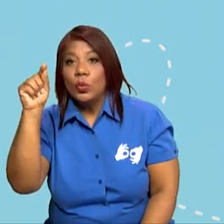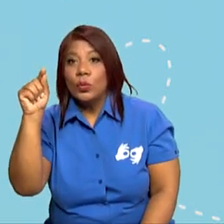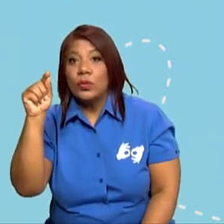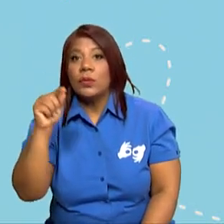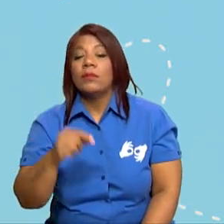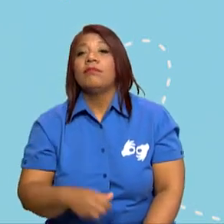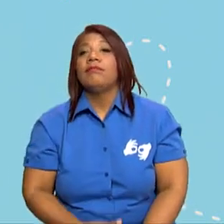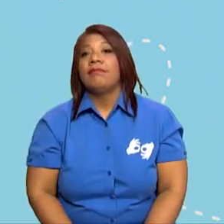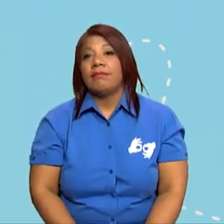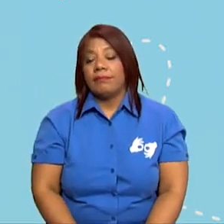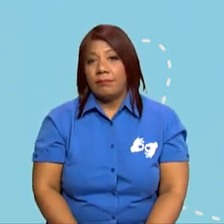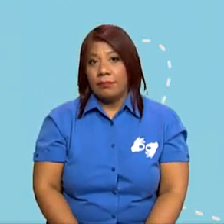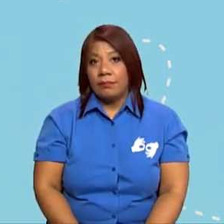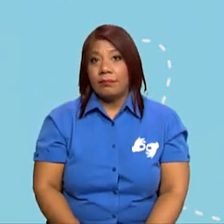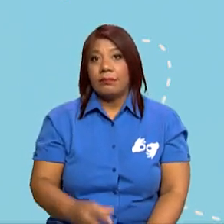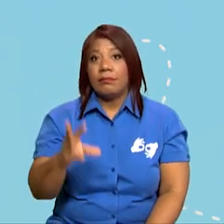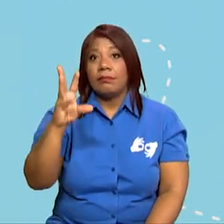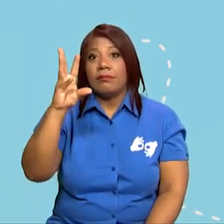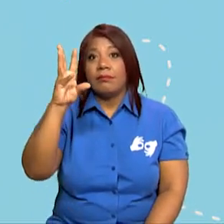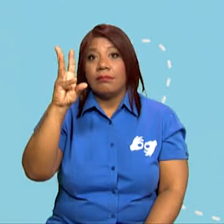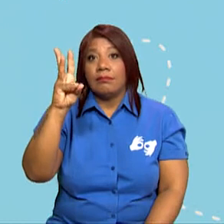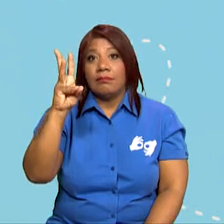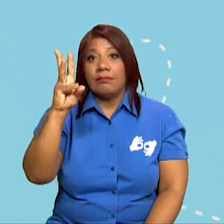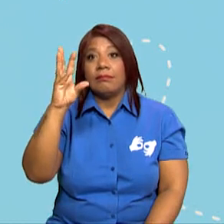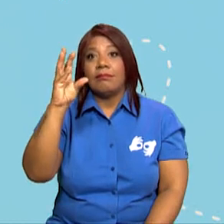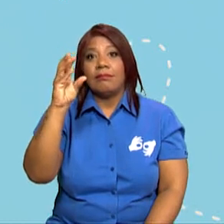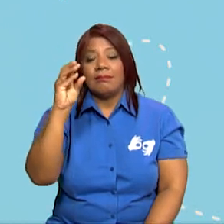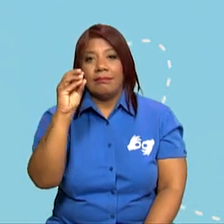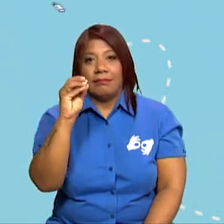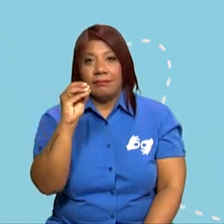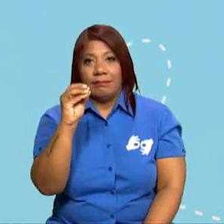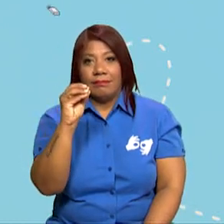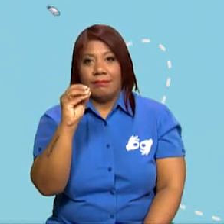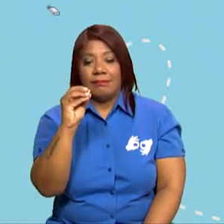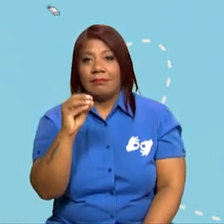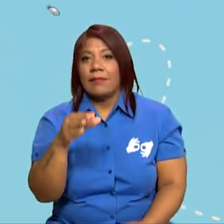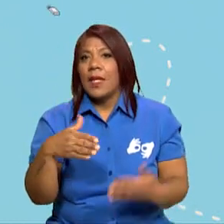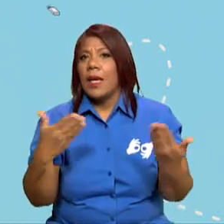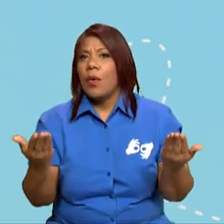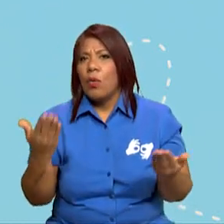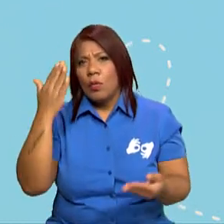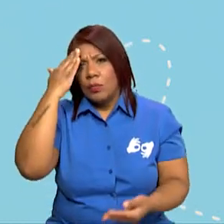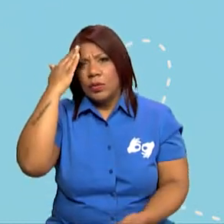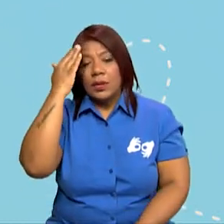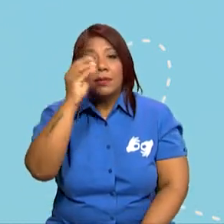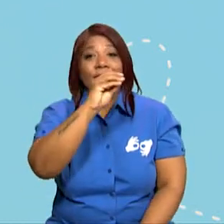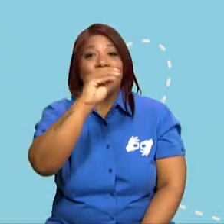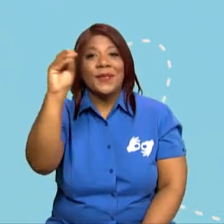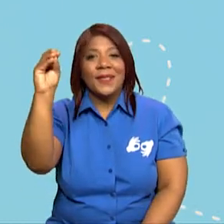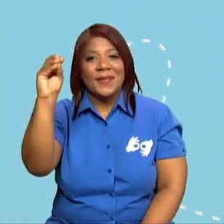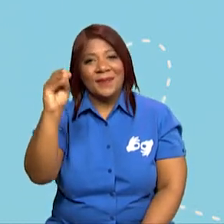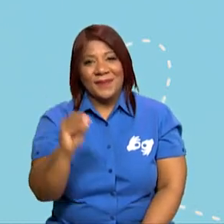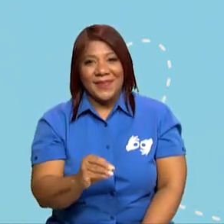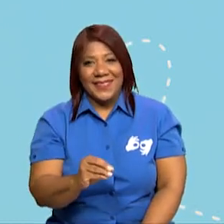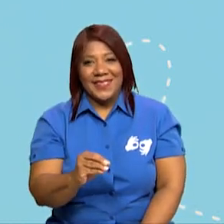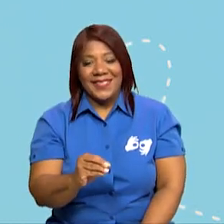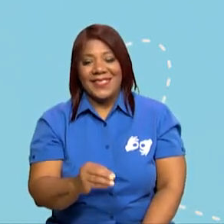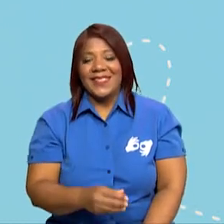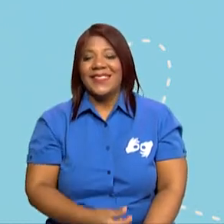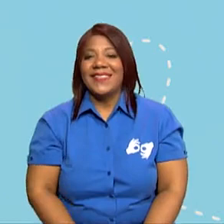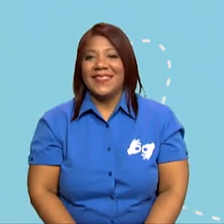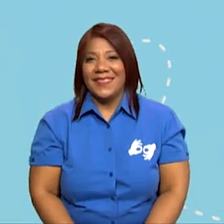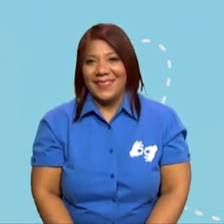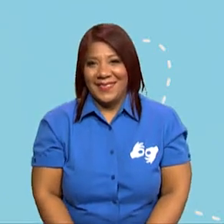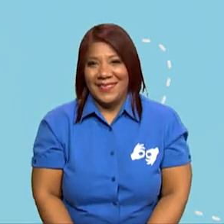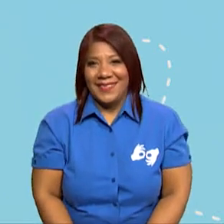la coma allá, Flop? Sería 60, maestra. Exacto, y para representarlo como tanto por ciento, le agregamos el símbolo